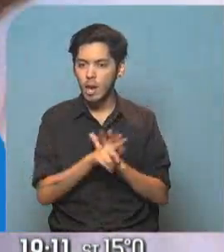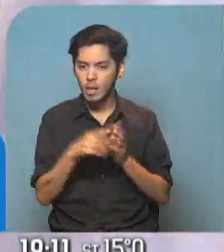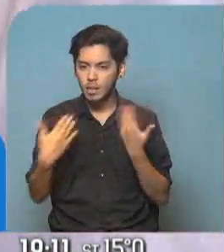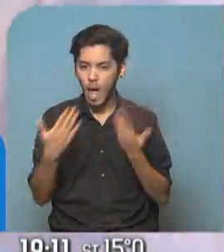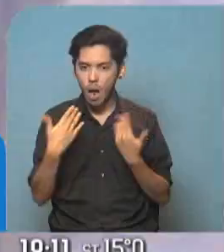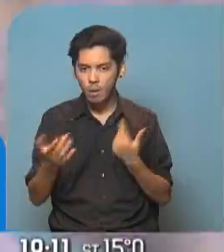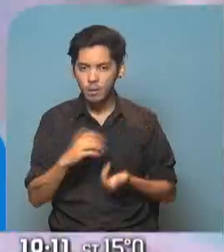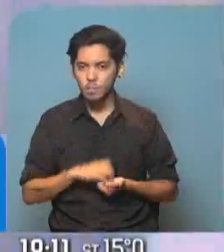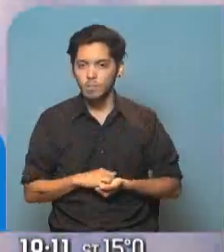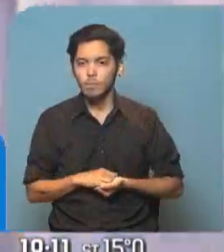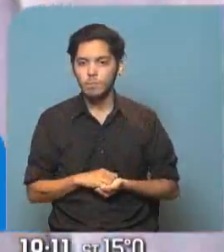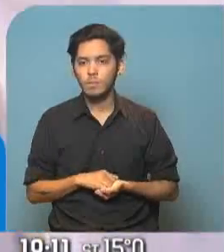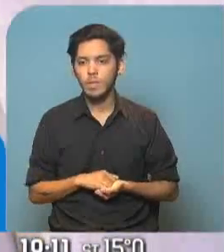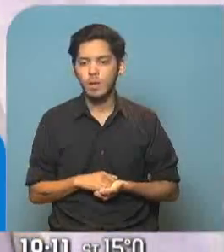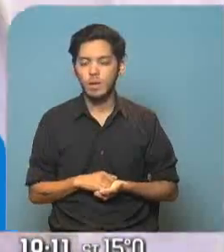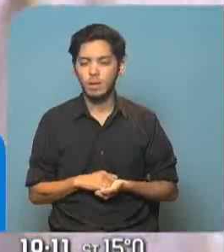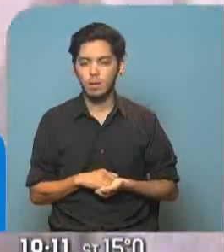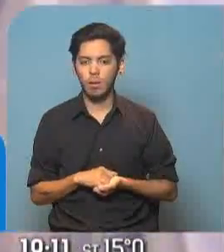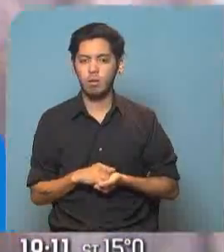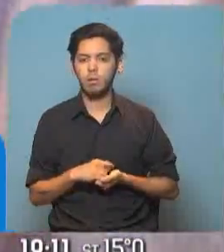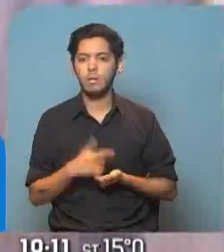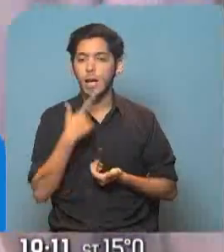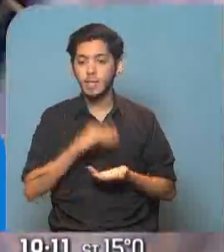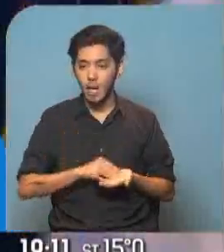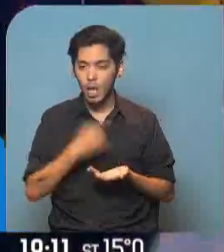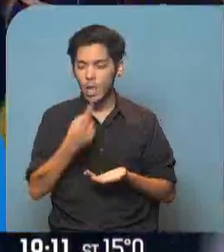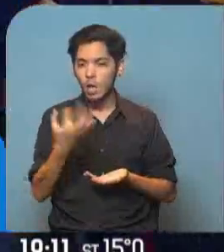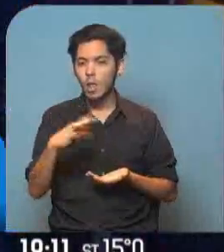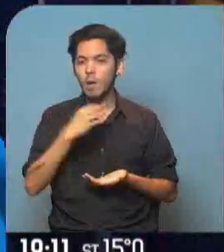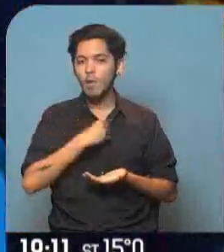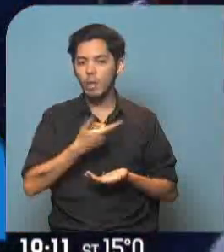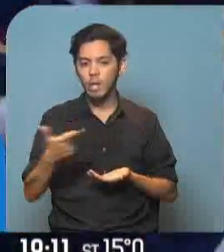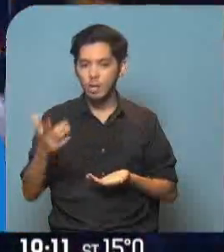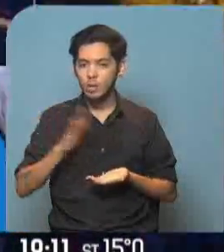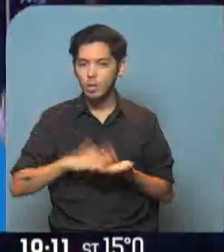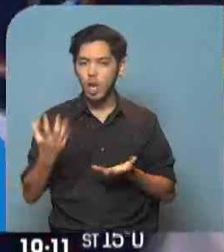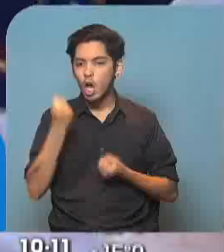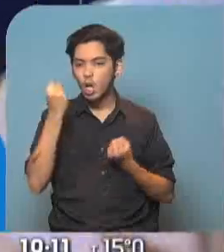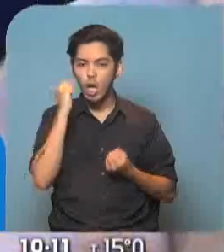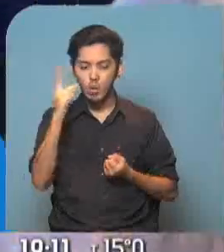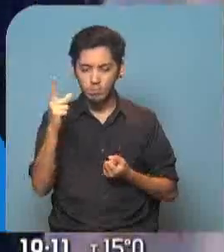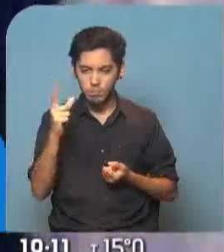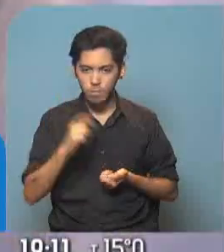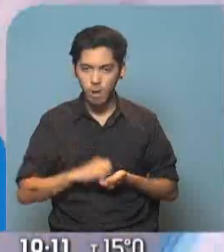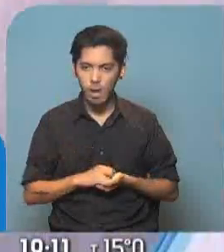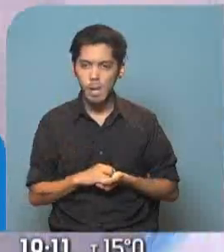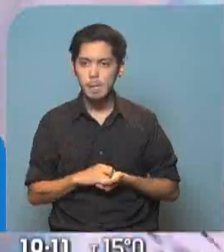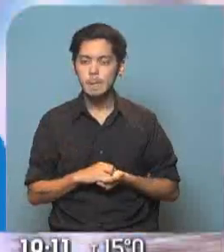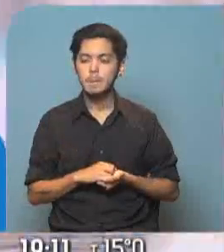hablando en el Senado, y dijo que debemos desconfiar de los logros instantáneos. También